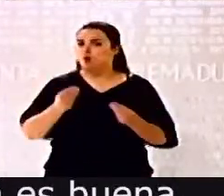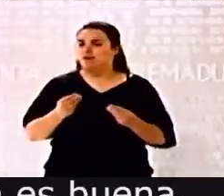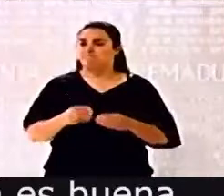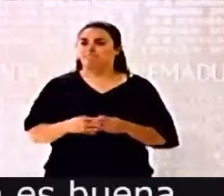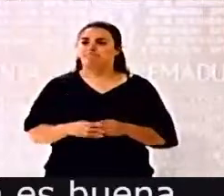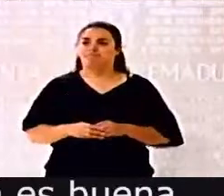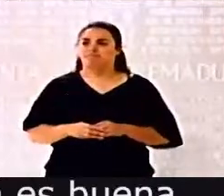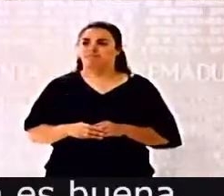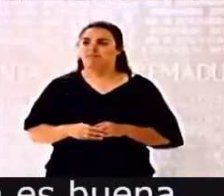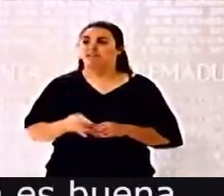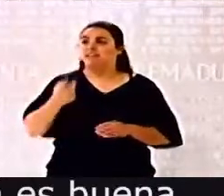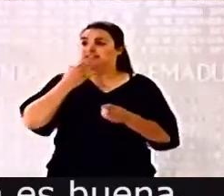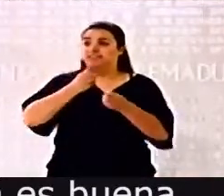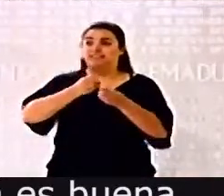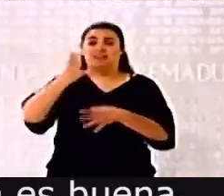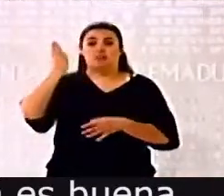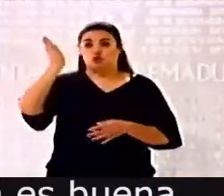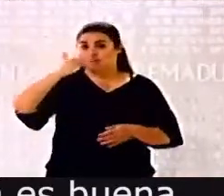Las que no están en el